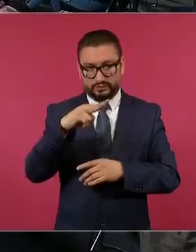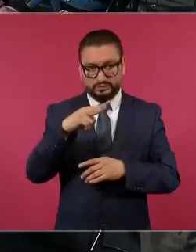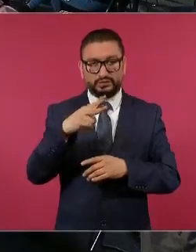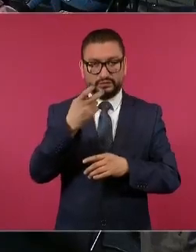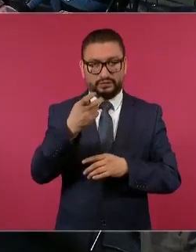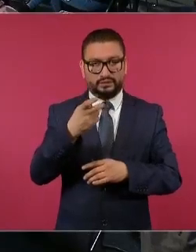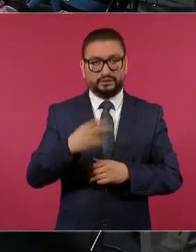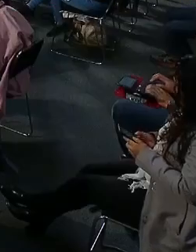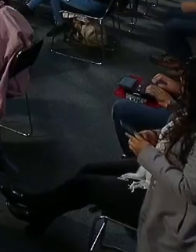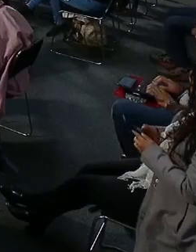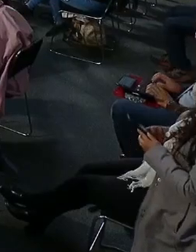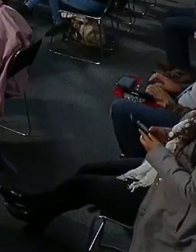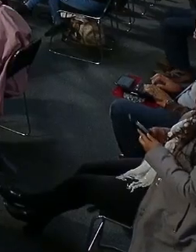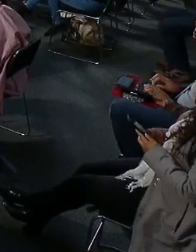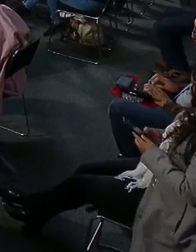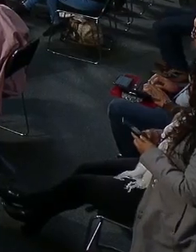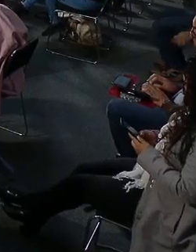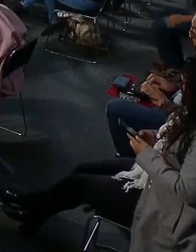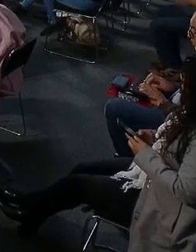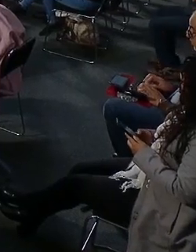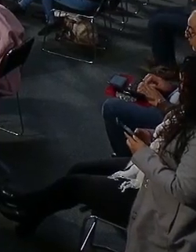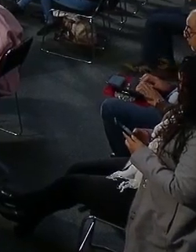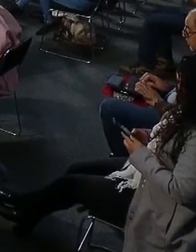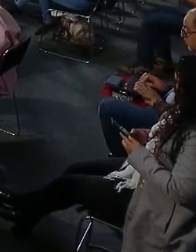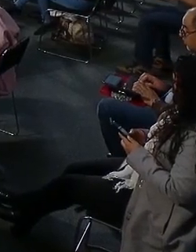Intervino Carlos Slim,